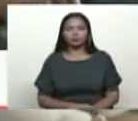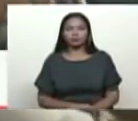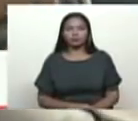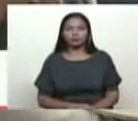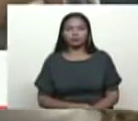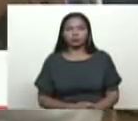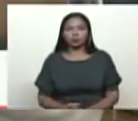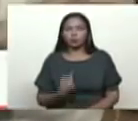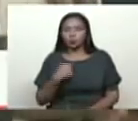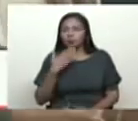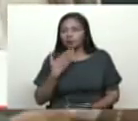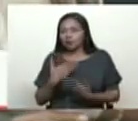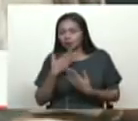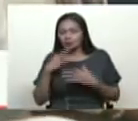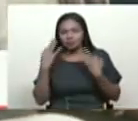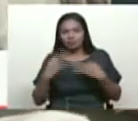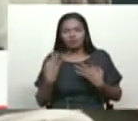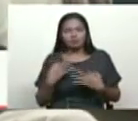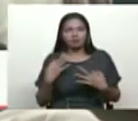Yo les agradezco de verdad